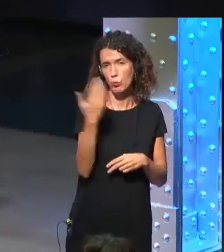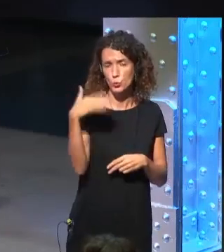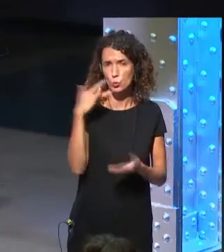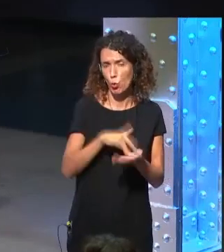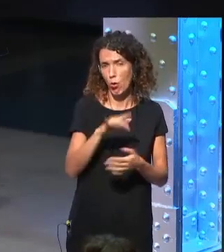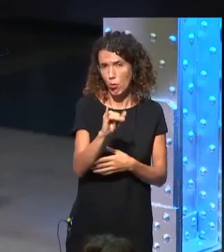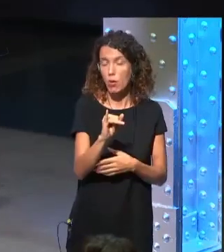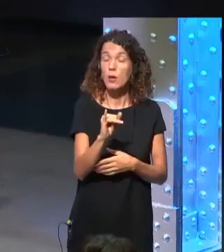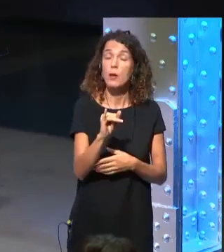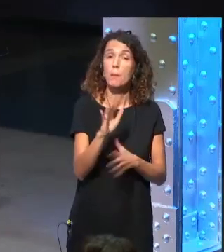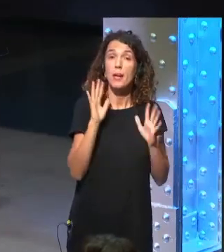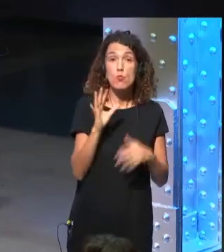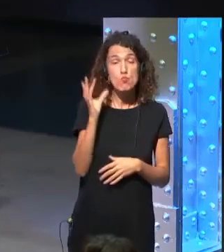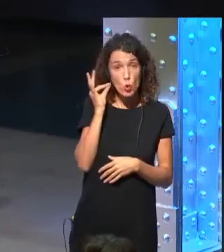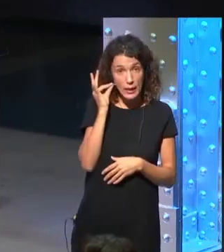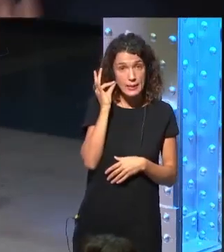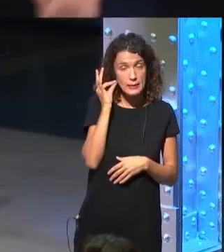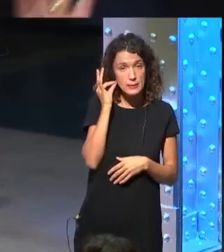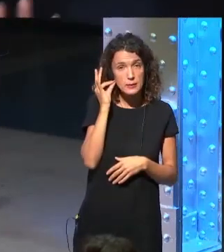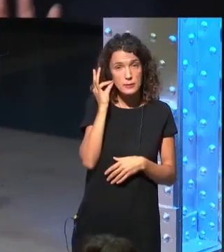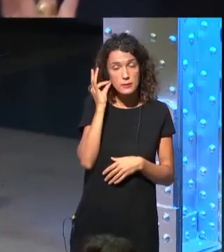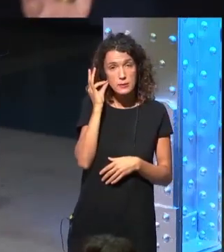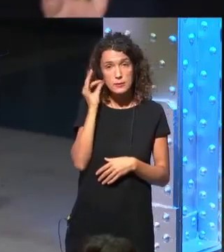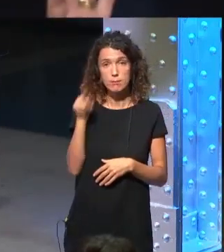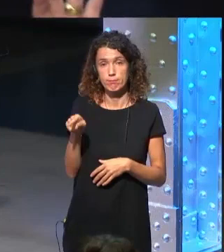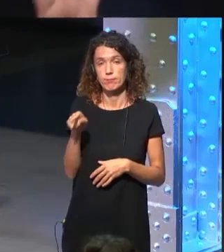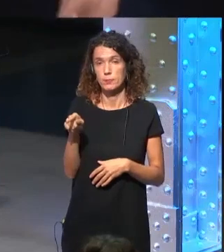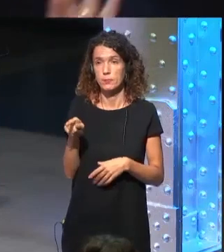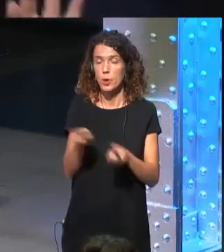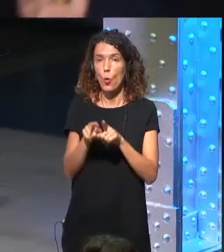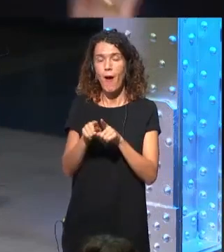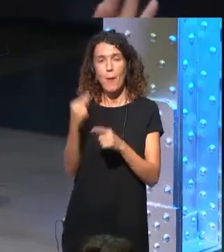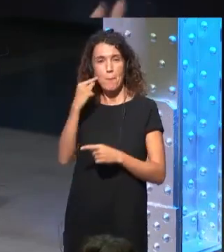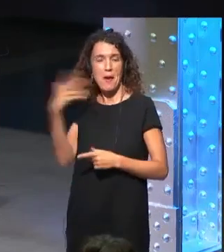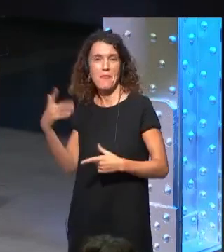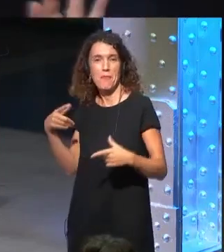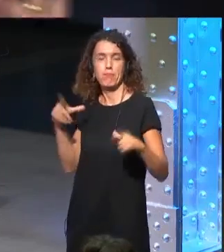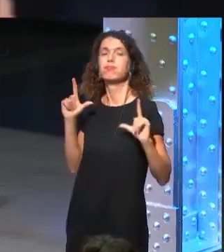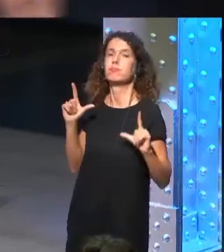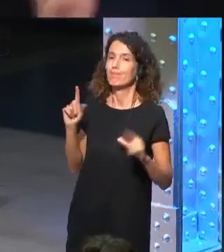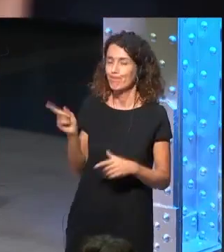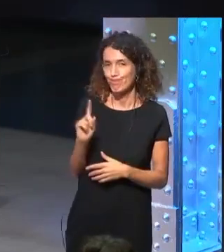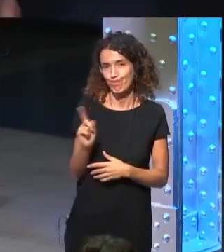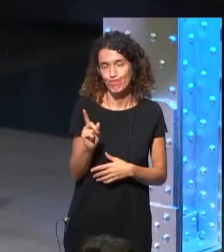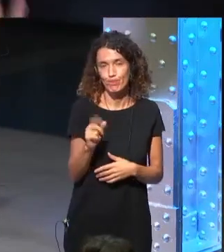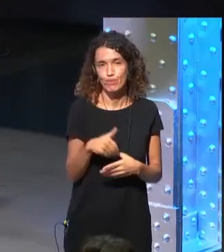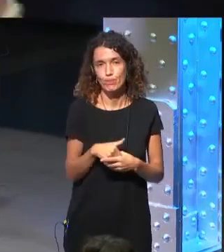sentido, pero las mujeres no se han convertido en celebridades, digamos,